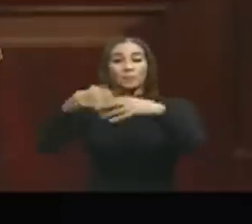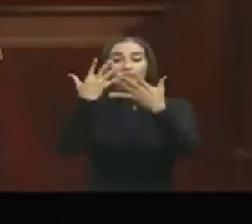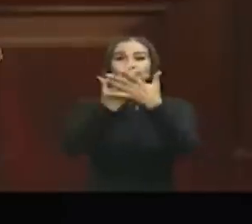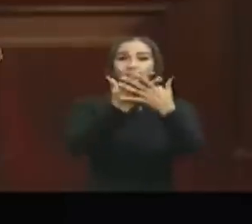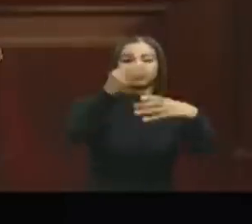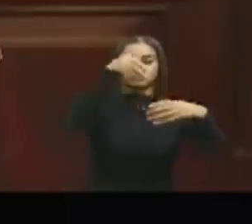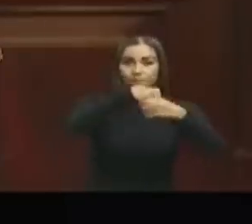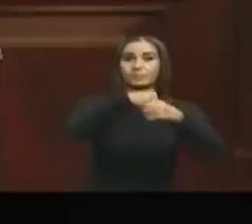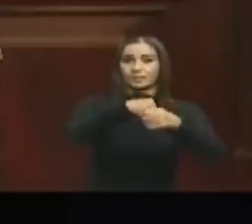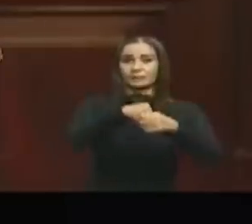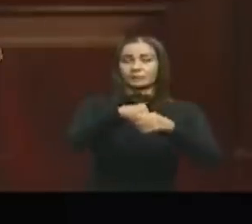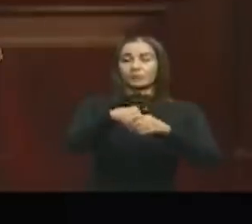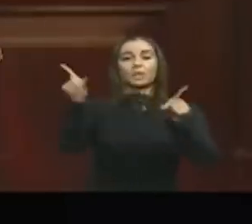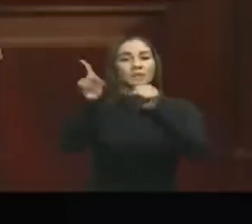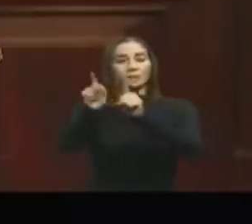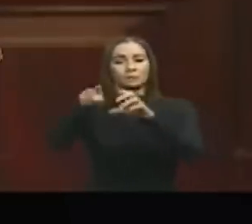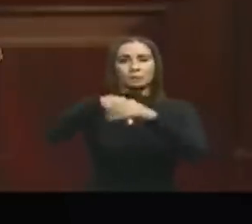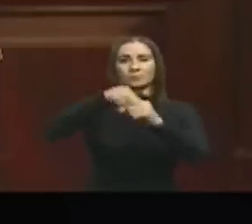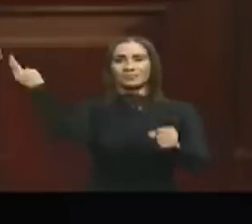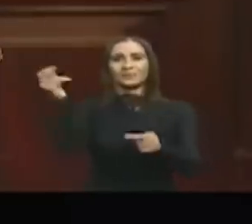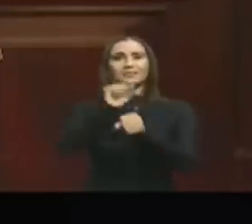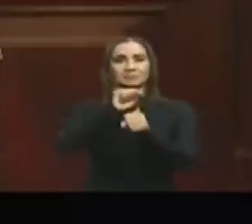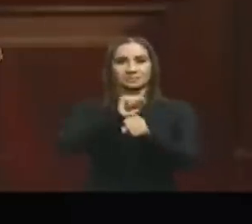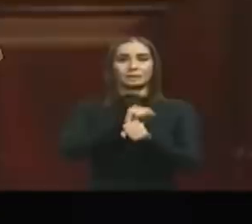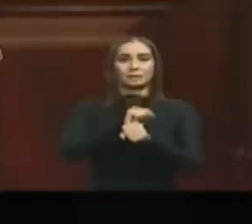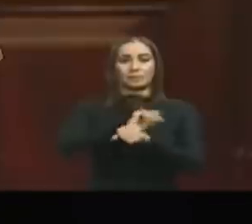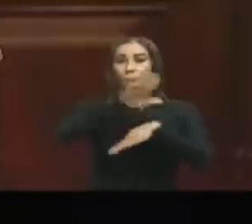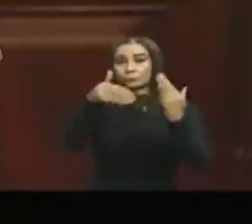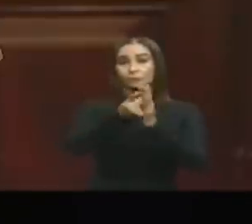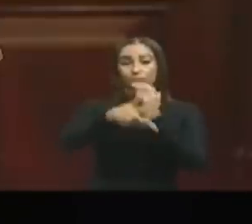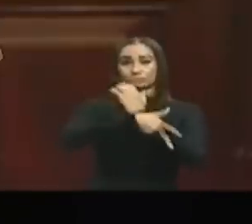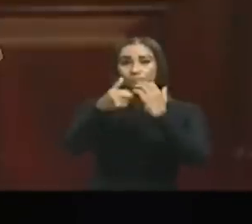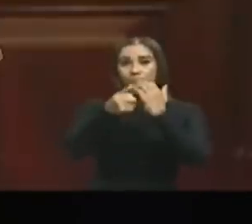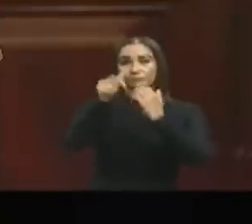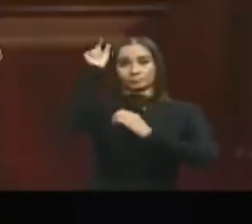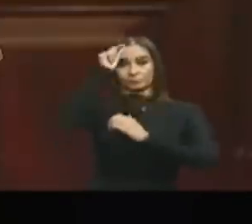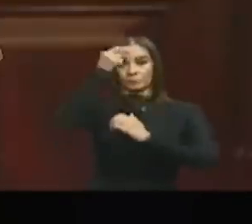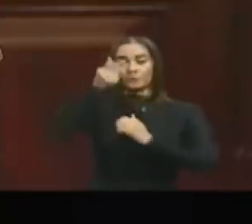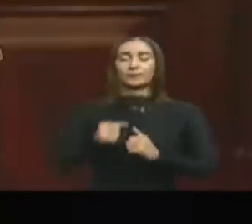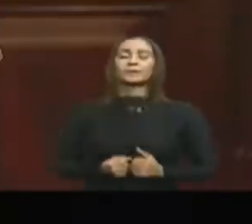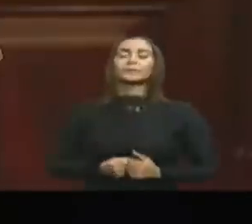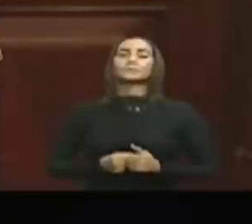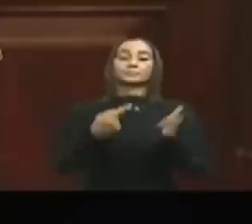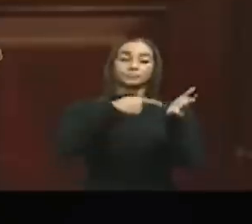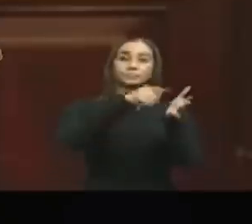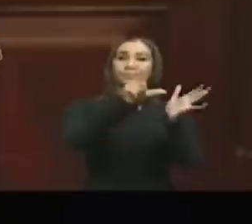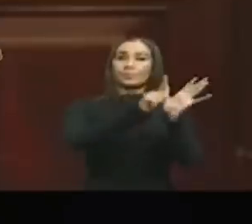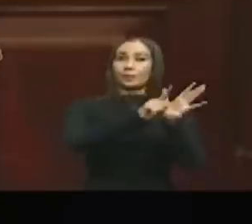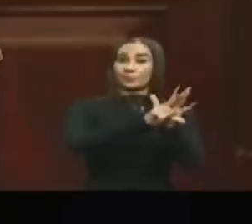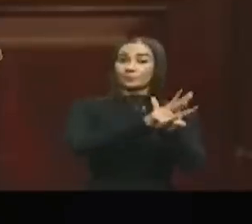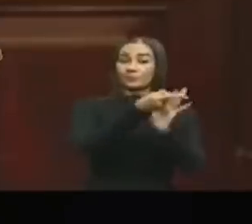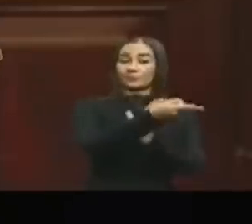como su inhabilitación para el ejercicio de funciones públicas. La aprobación de la ley de extinción